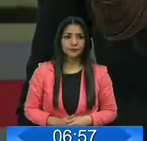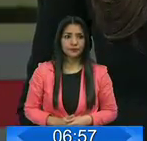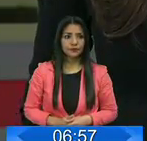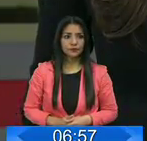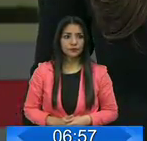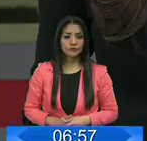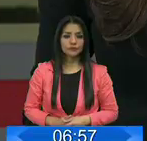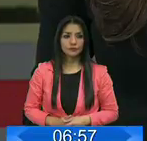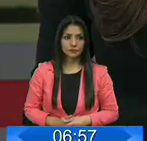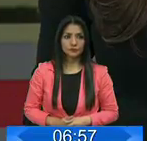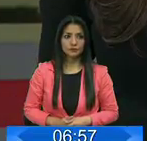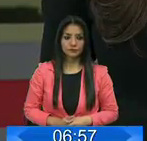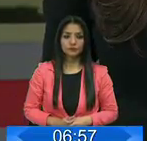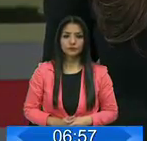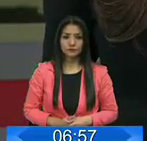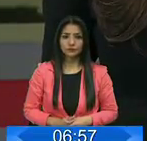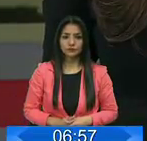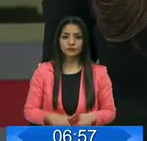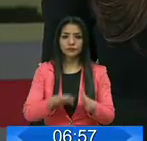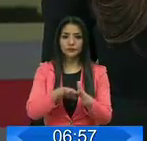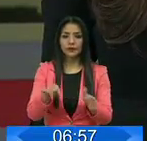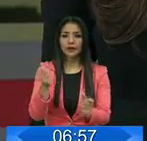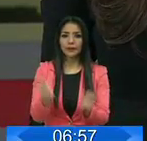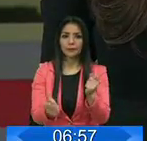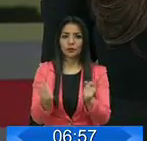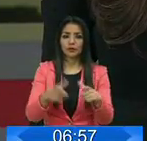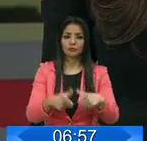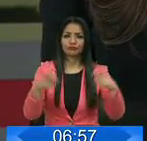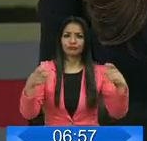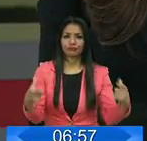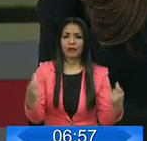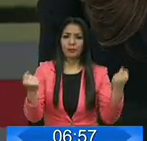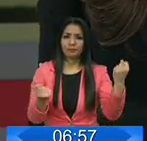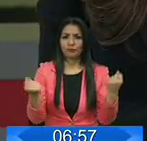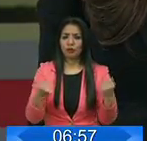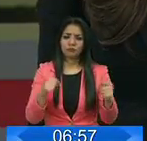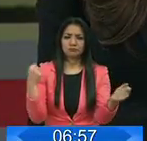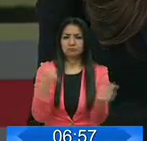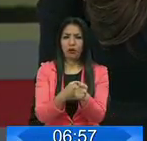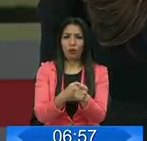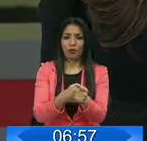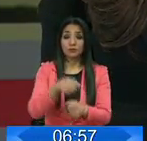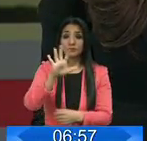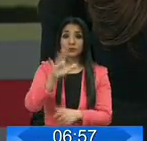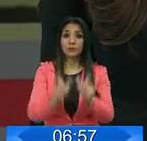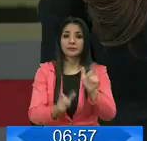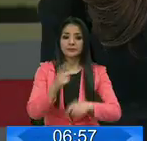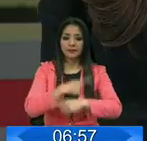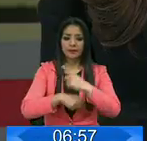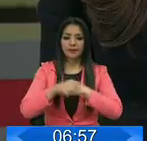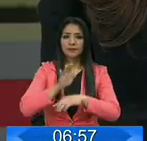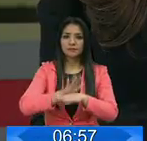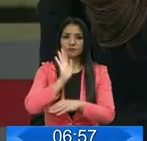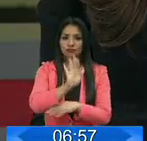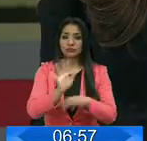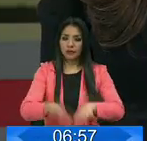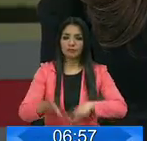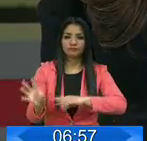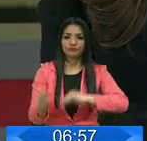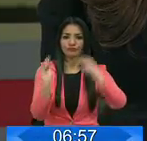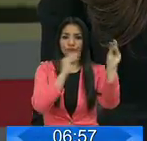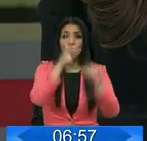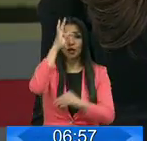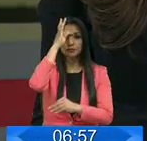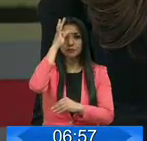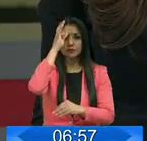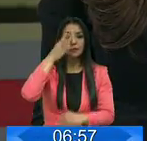Y un choque entre una camioneta y un pesado camión dejó como saldo 5 personas heridas, las cuales fueron trasladadas al Hospital General del Puyo